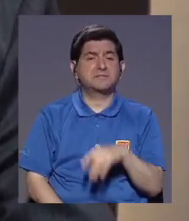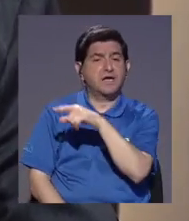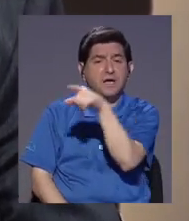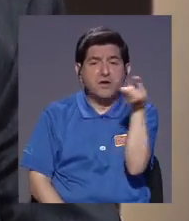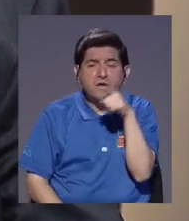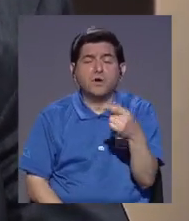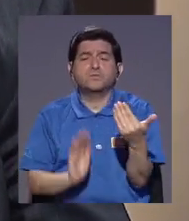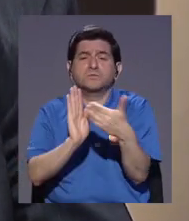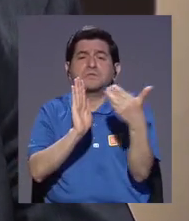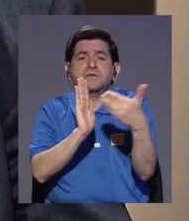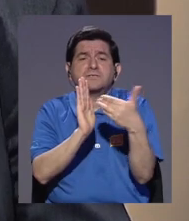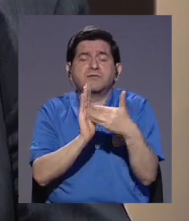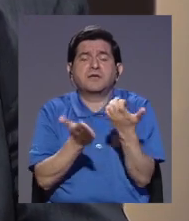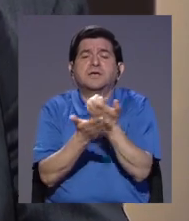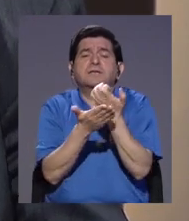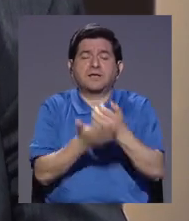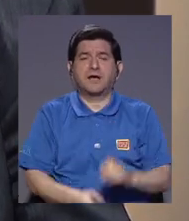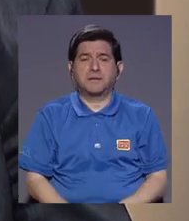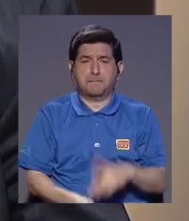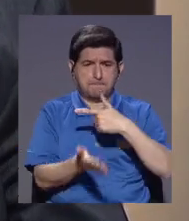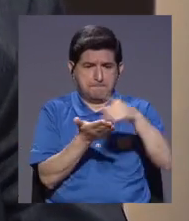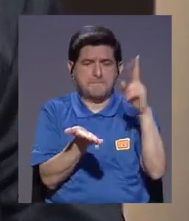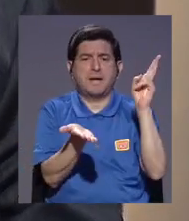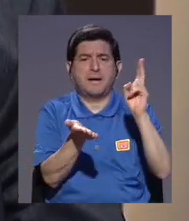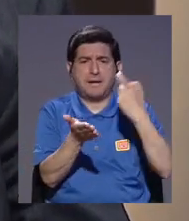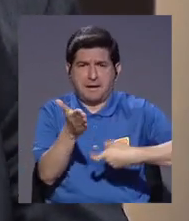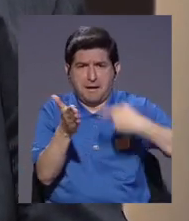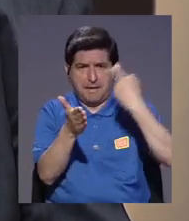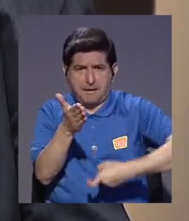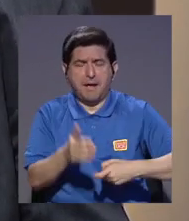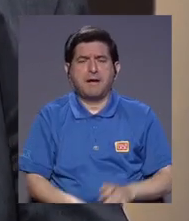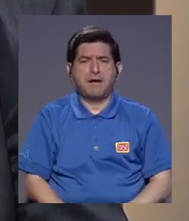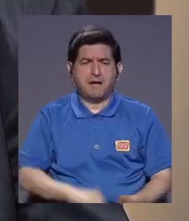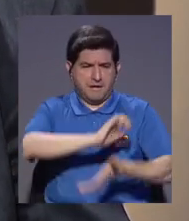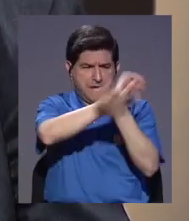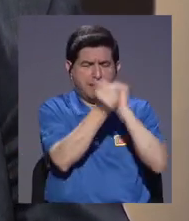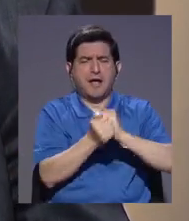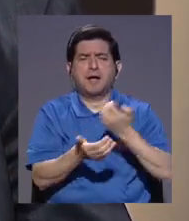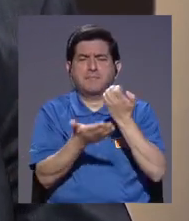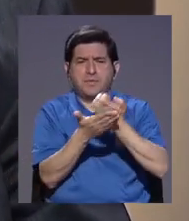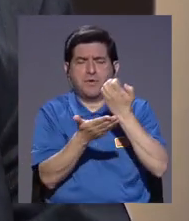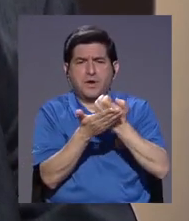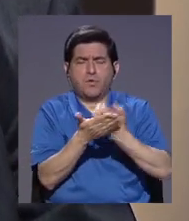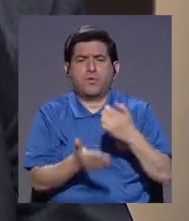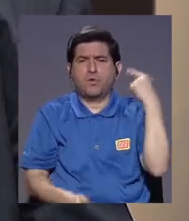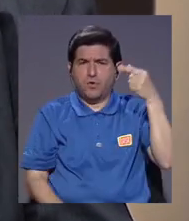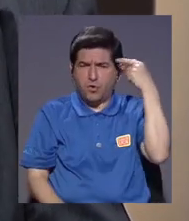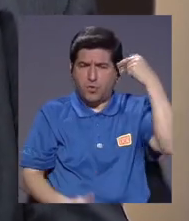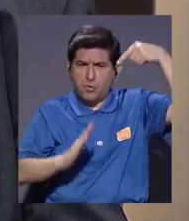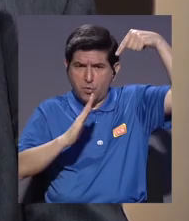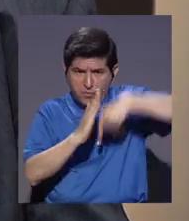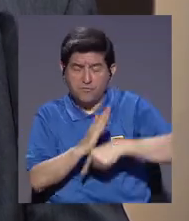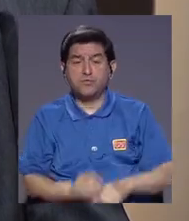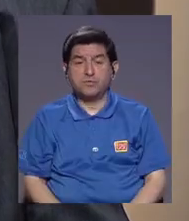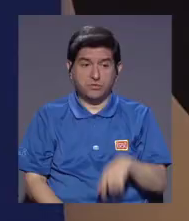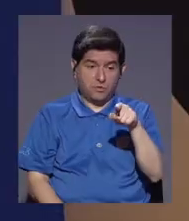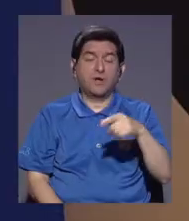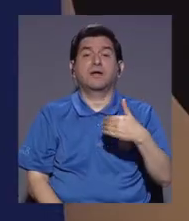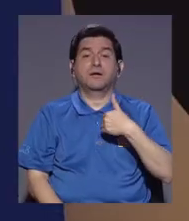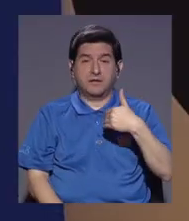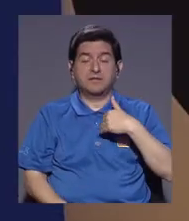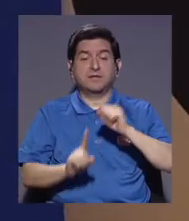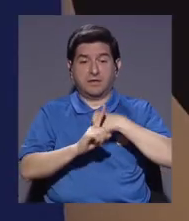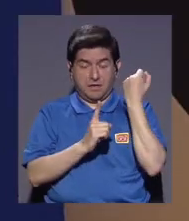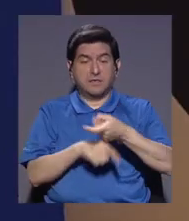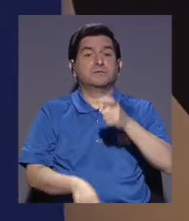tocarles a ustedes el bolsillo tienen que pagar impuestos hay que hacer una reforma fiscal profunda le tocó una reforma fiscal de